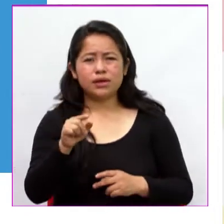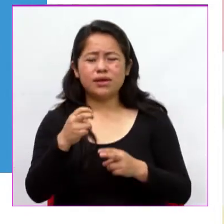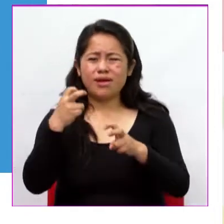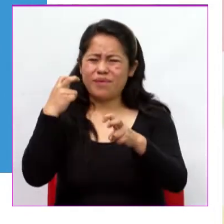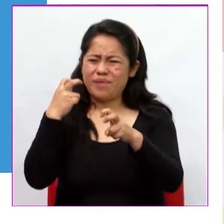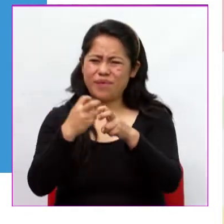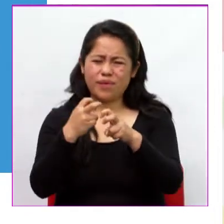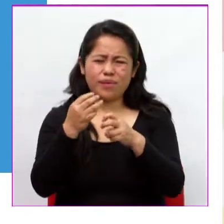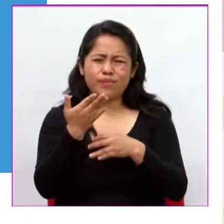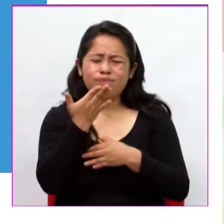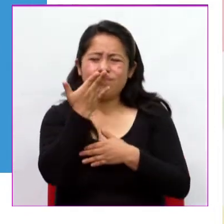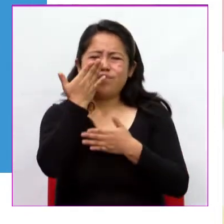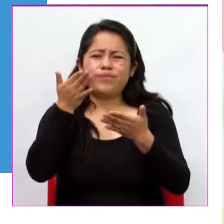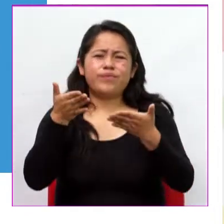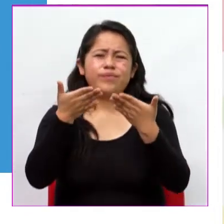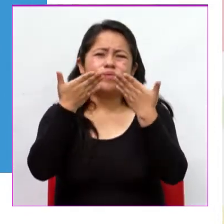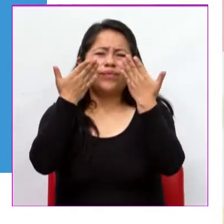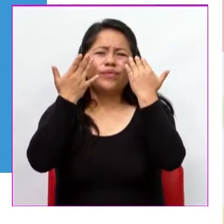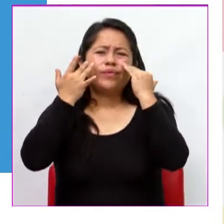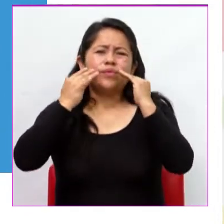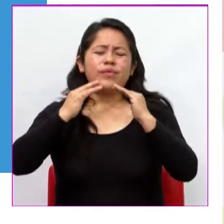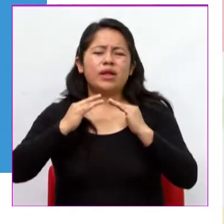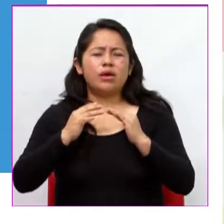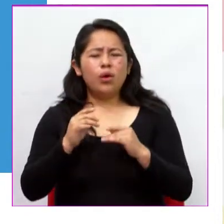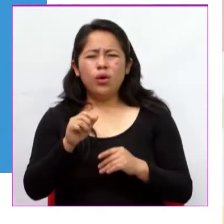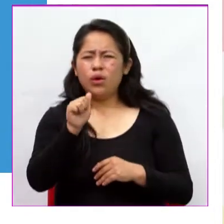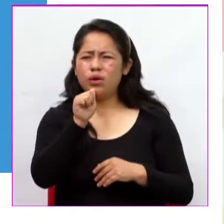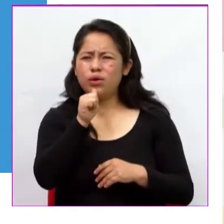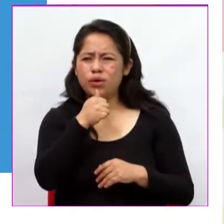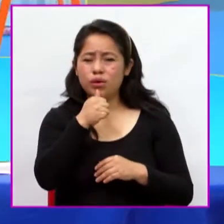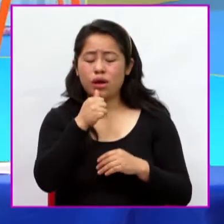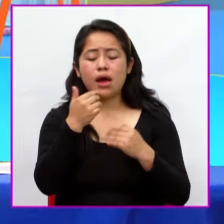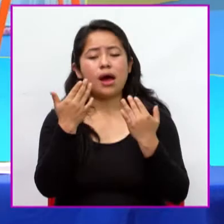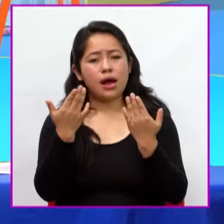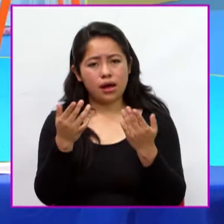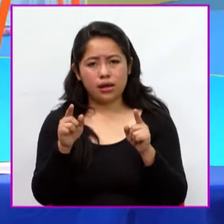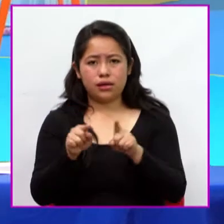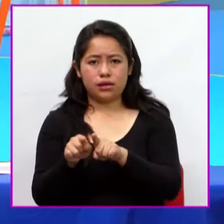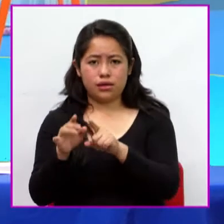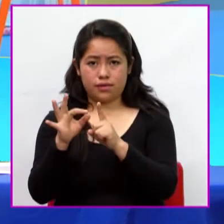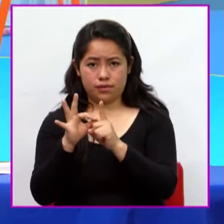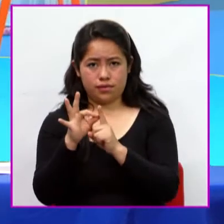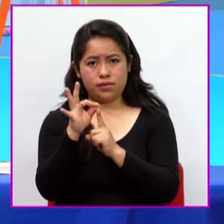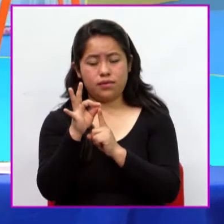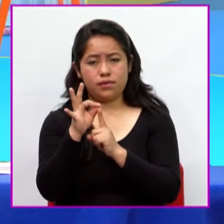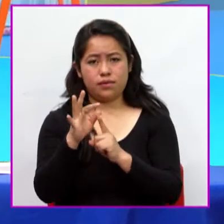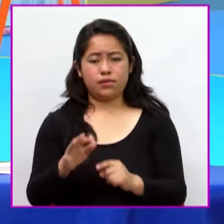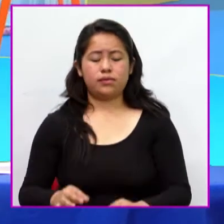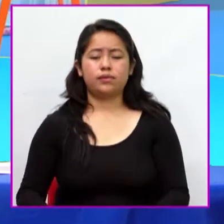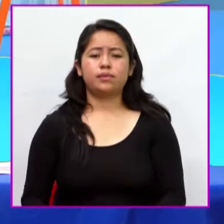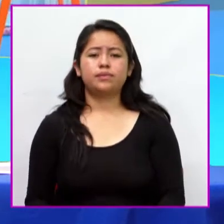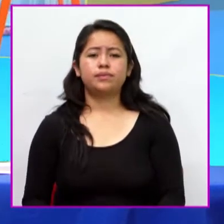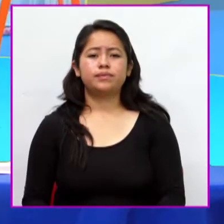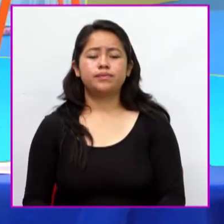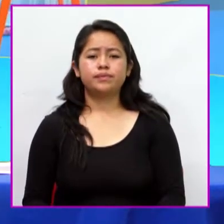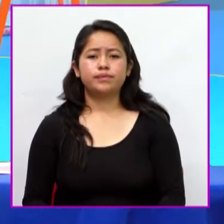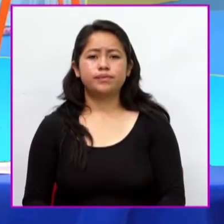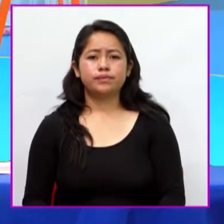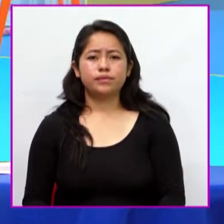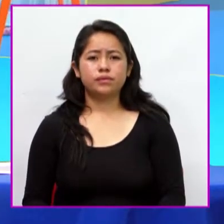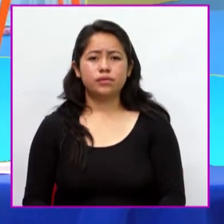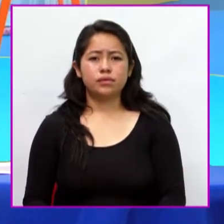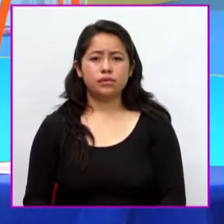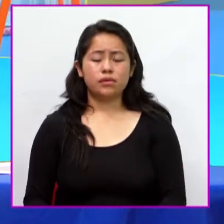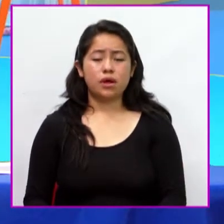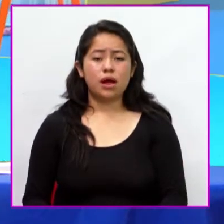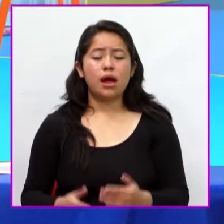respirar y en algunas ocasiones puede presentarse fiebre. Ahora, una de las infecciones que está